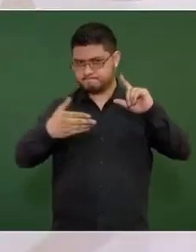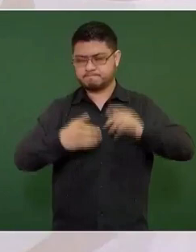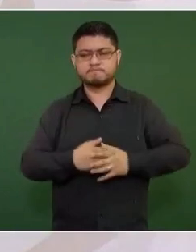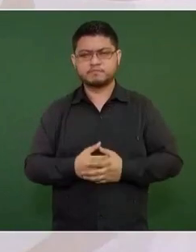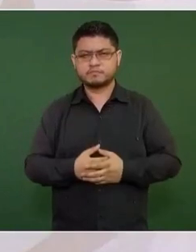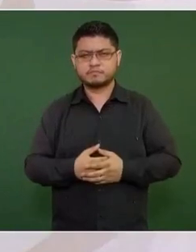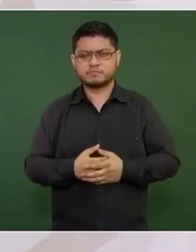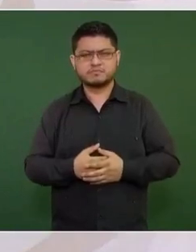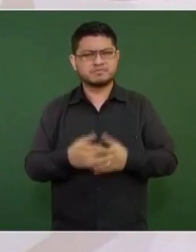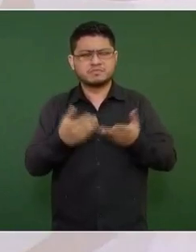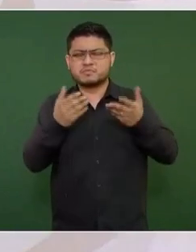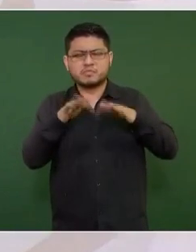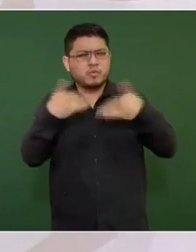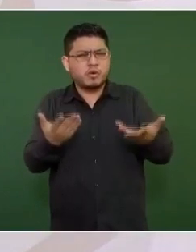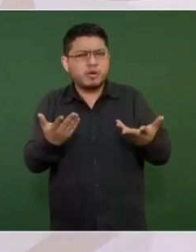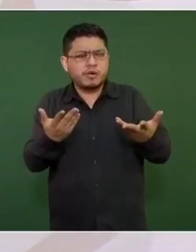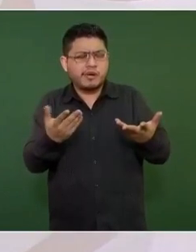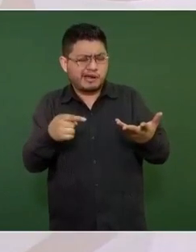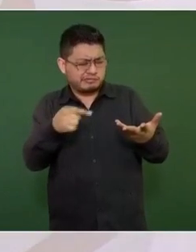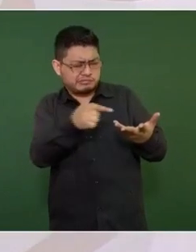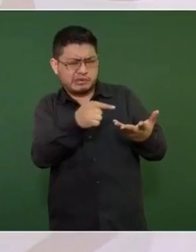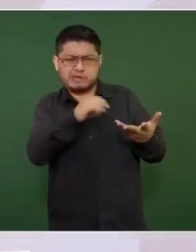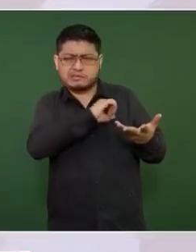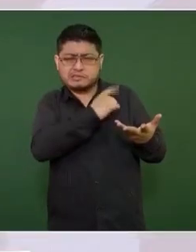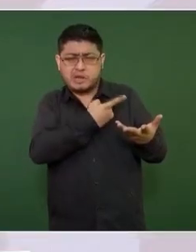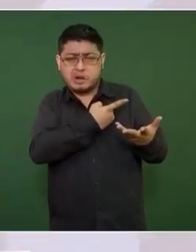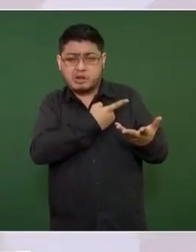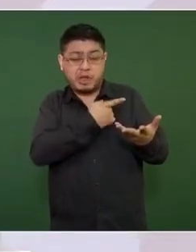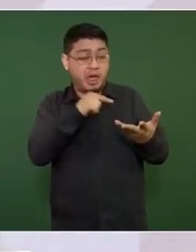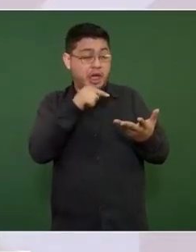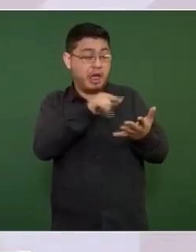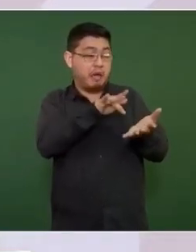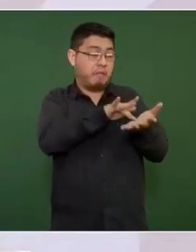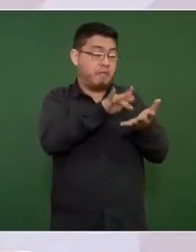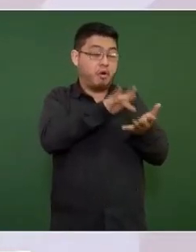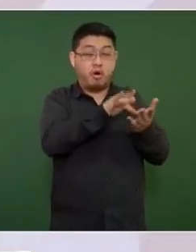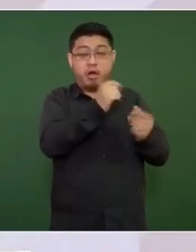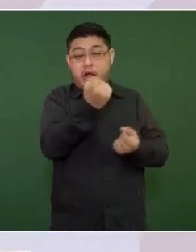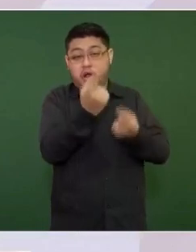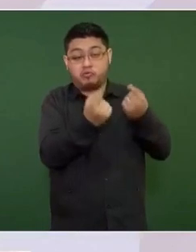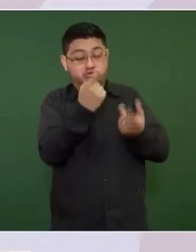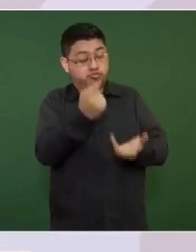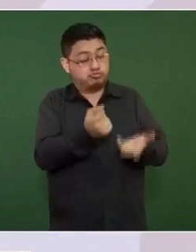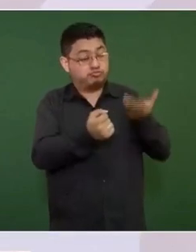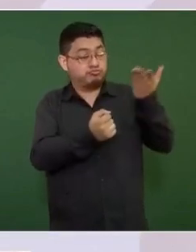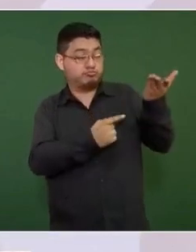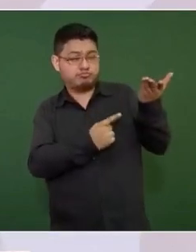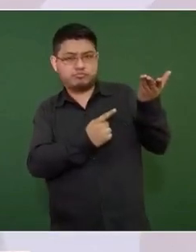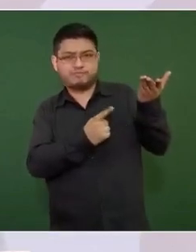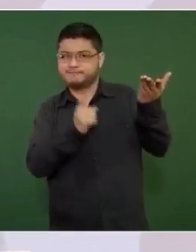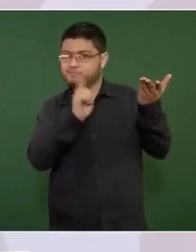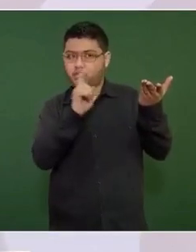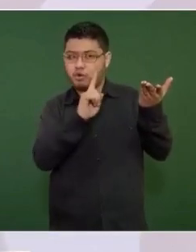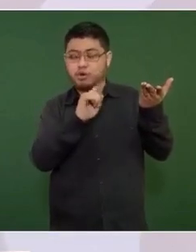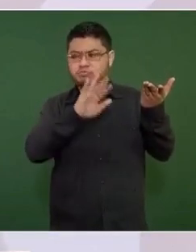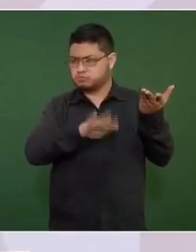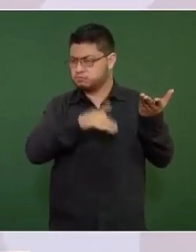no puede ser la salud un privilegio es un derecho de todos los mexicanos es un derecho humano